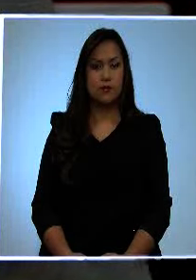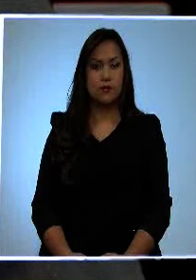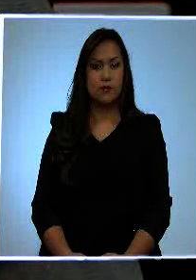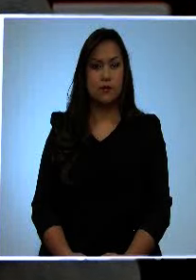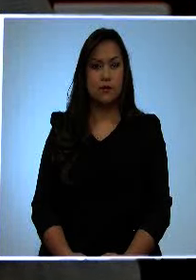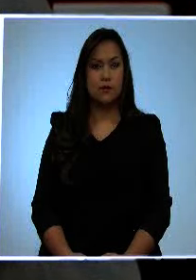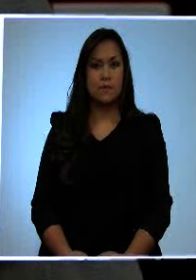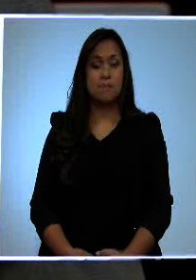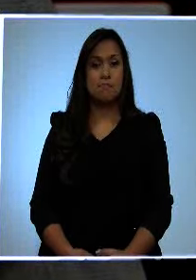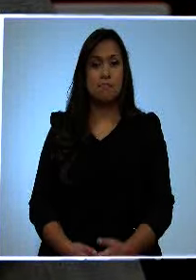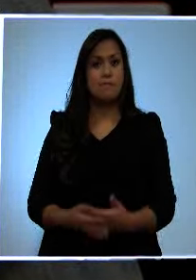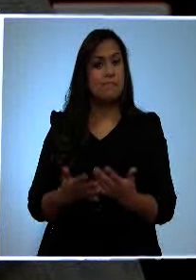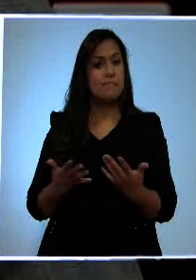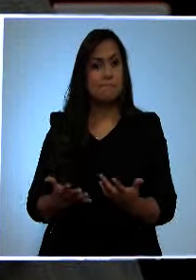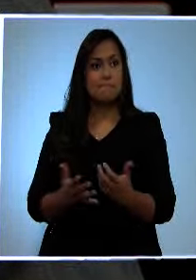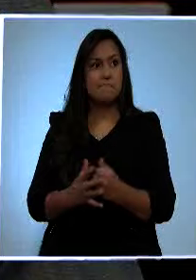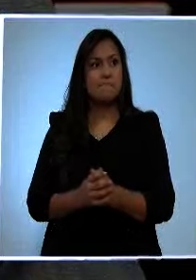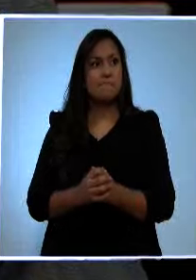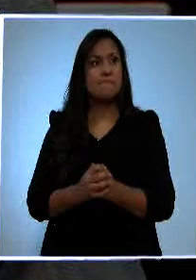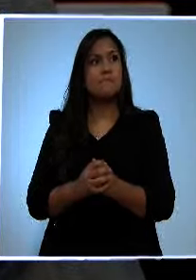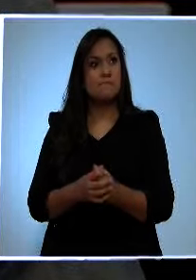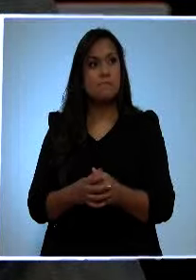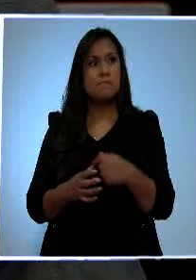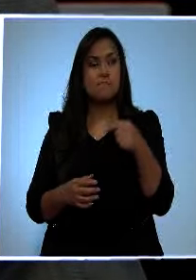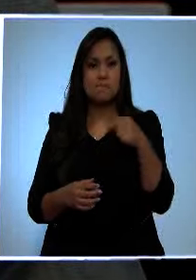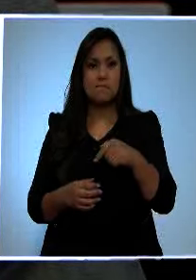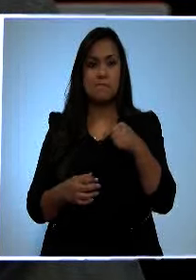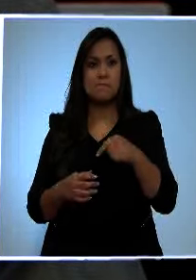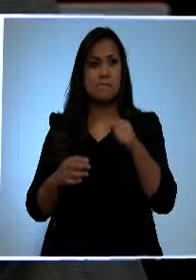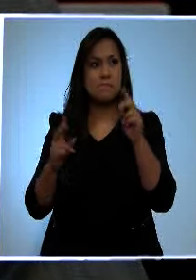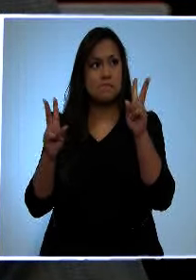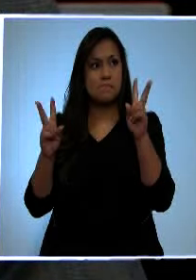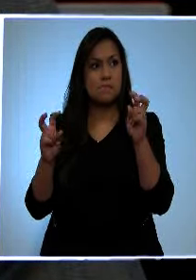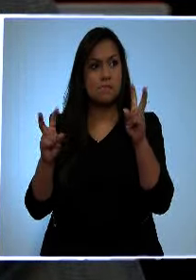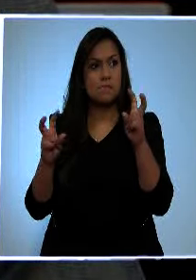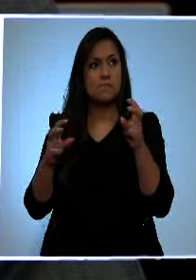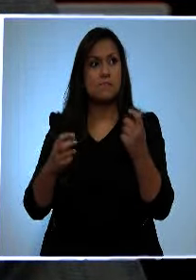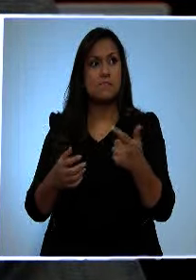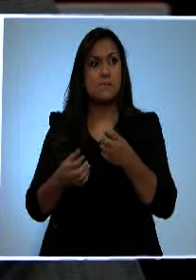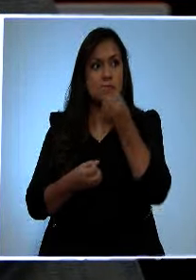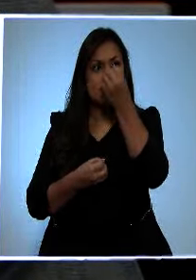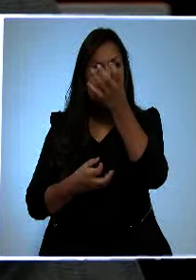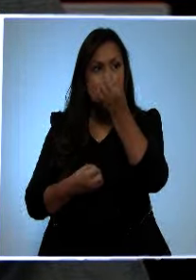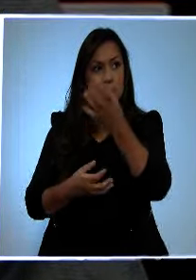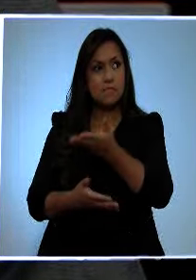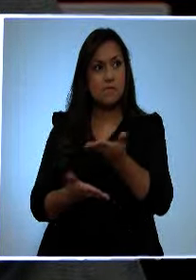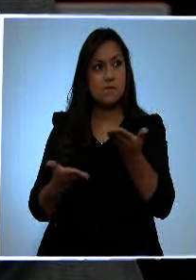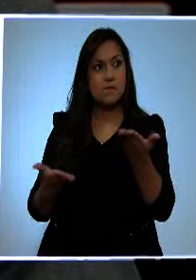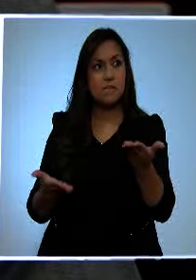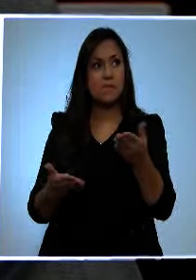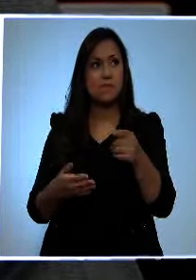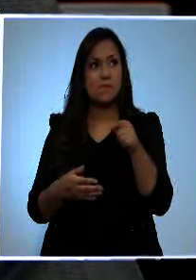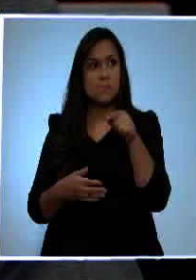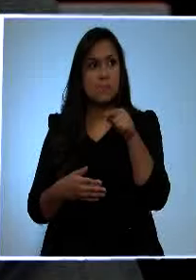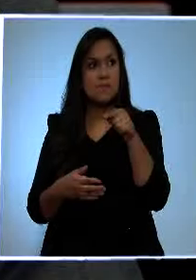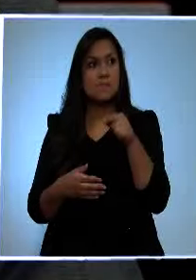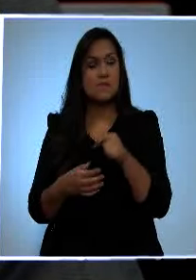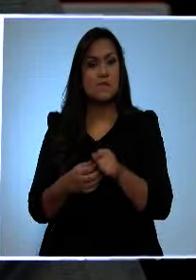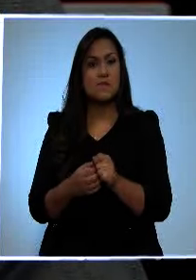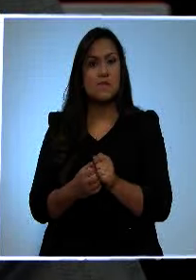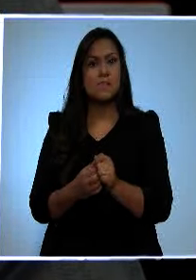la investigación forense es una nueva apuesta para la formación de los investigadores y expertos en criminalística rama que ha crecido en los